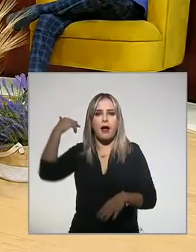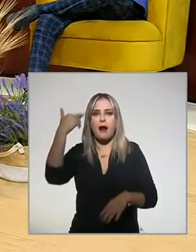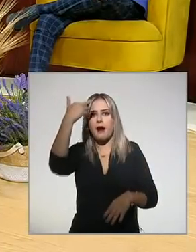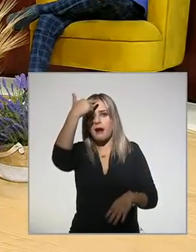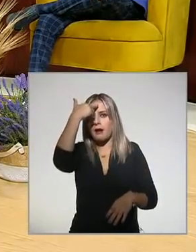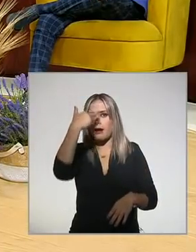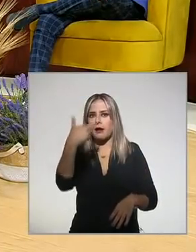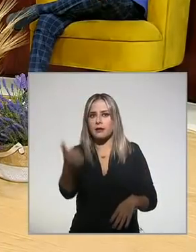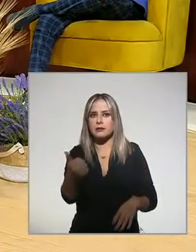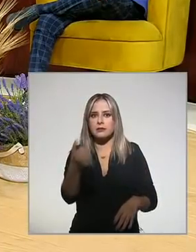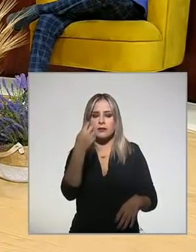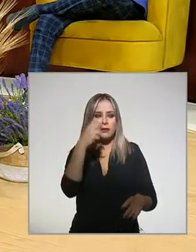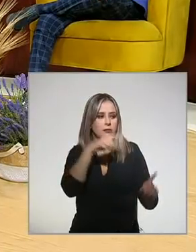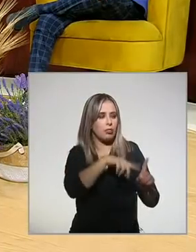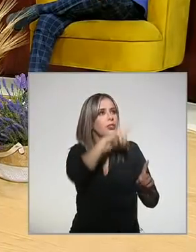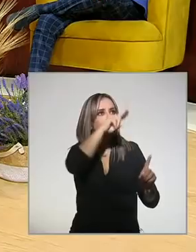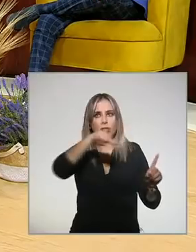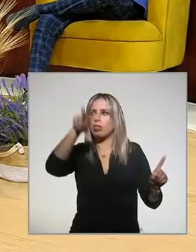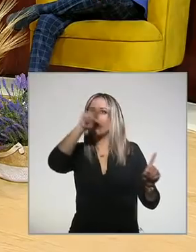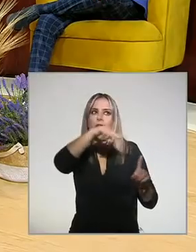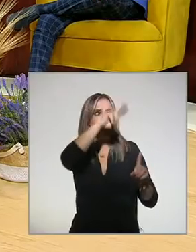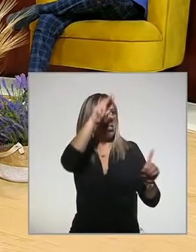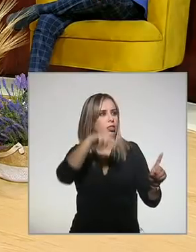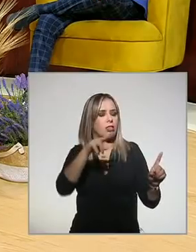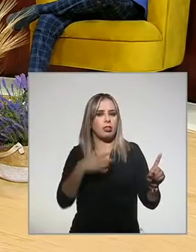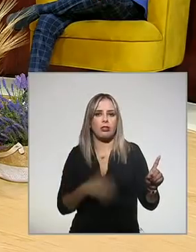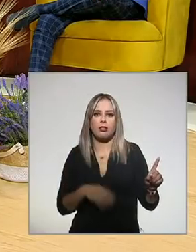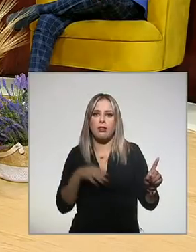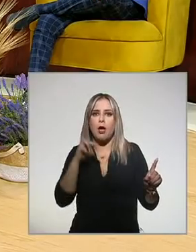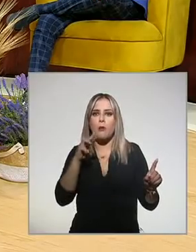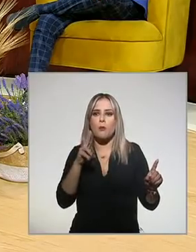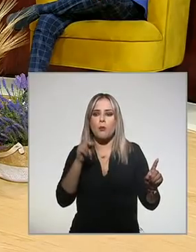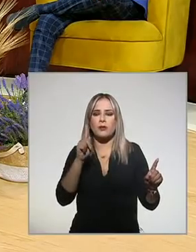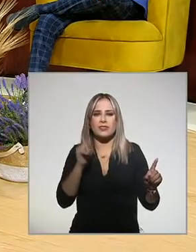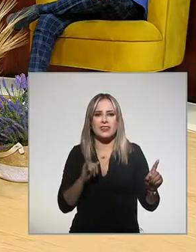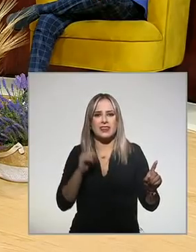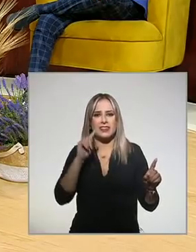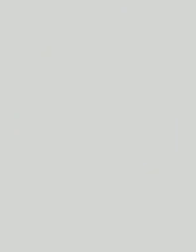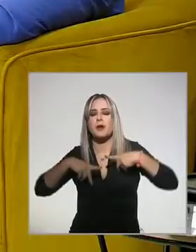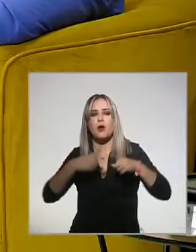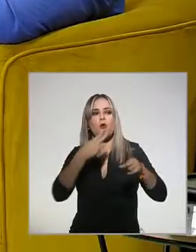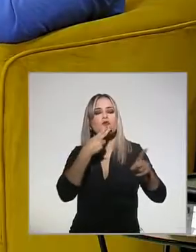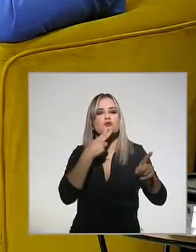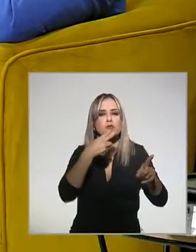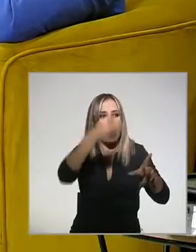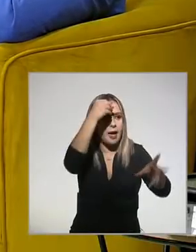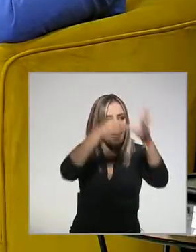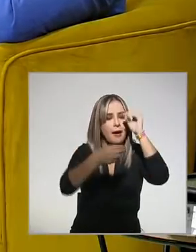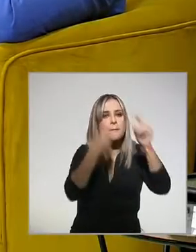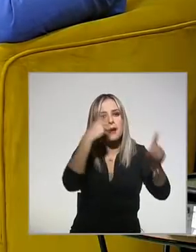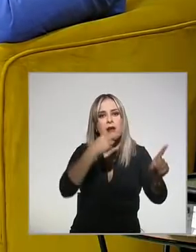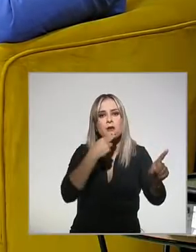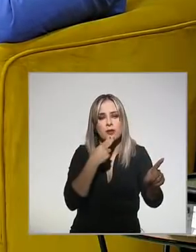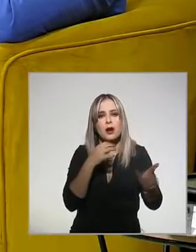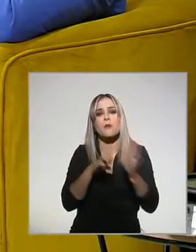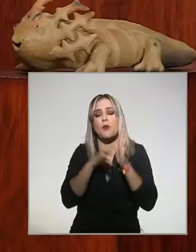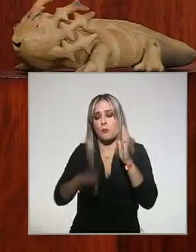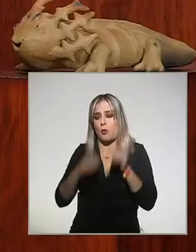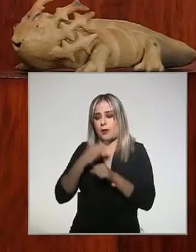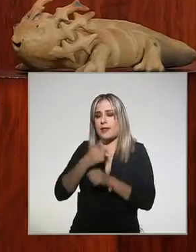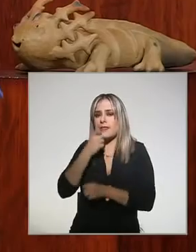simultáneamente. Sí. Eso del multitask, por favor. Es un mito, eso no existe. Que ahorita hablamos de las niñeras